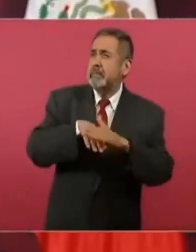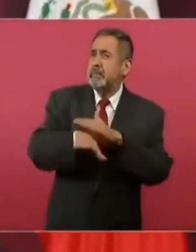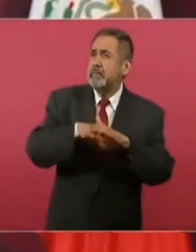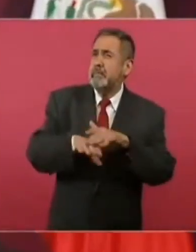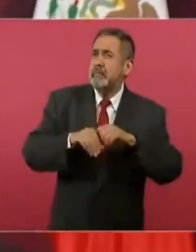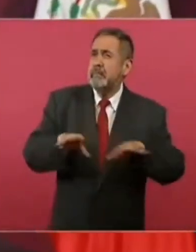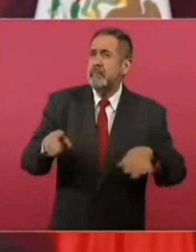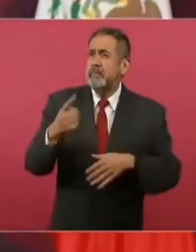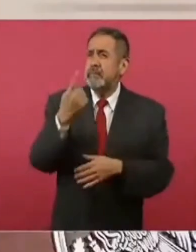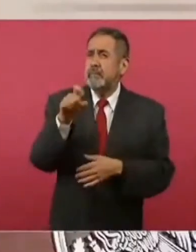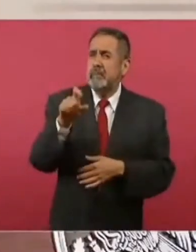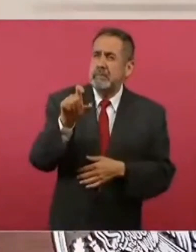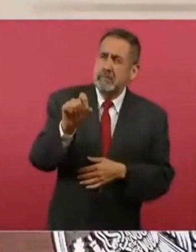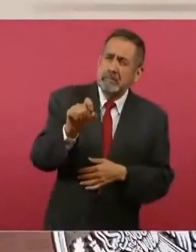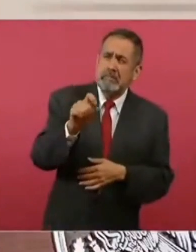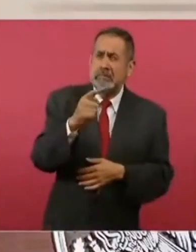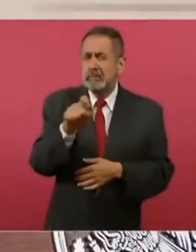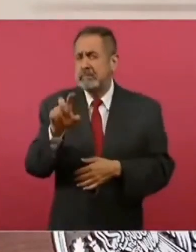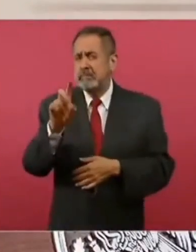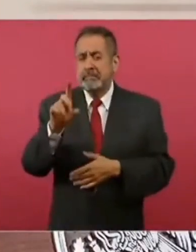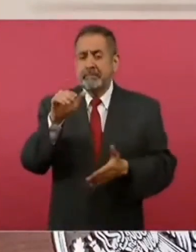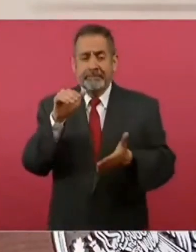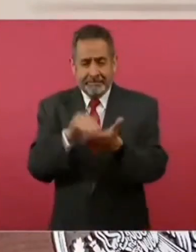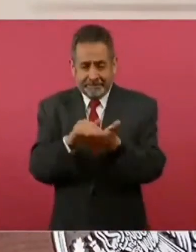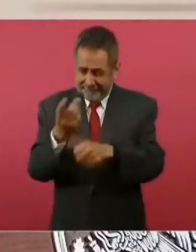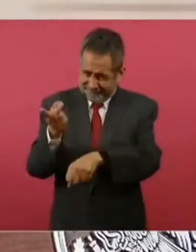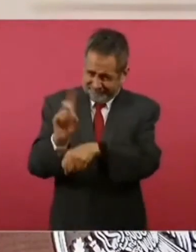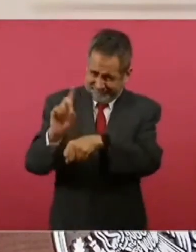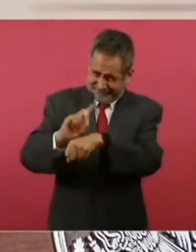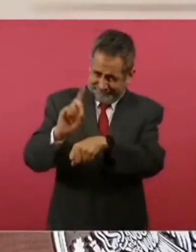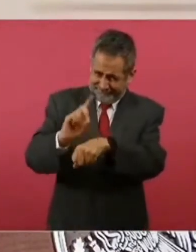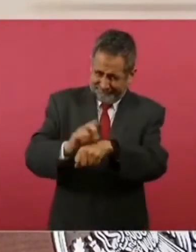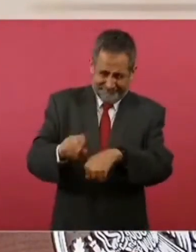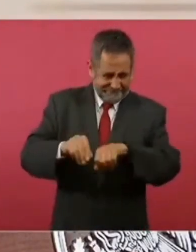120, 130,000 ejemplares diarios,